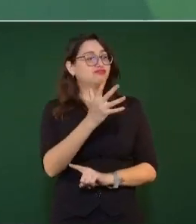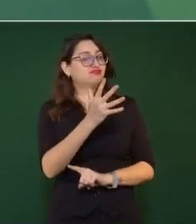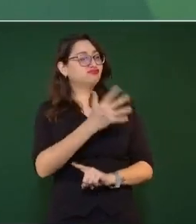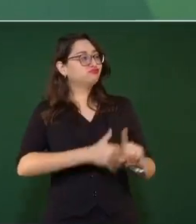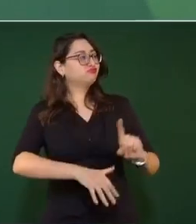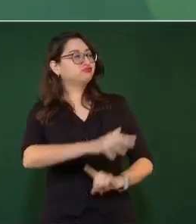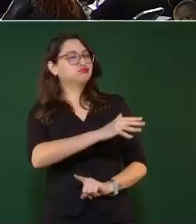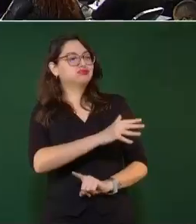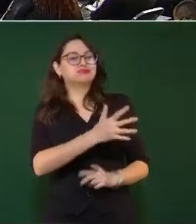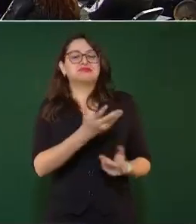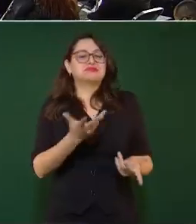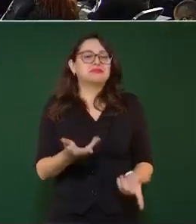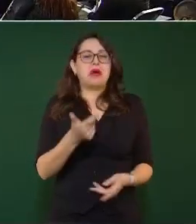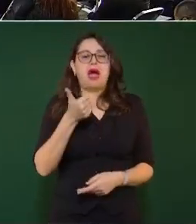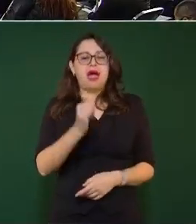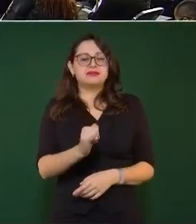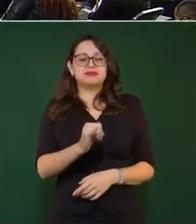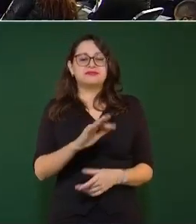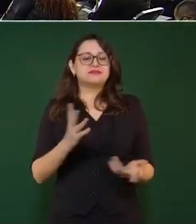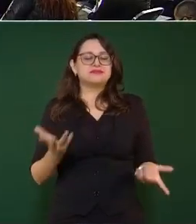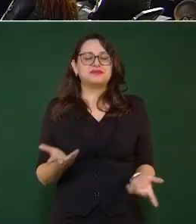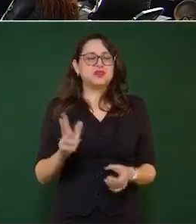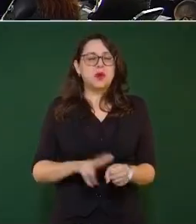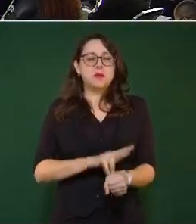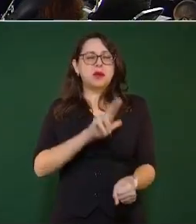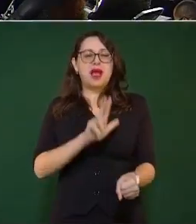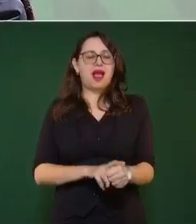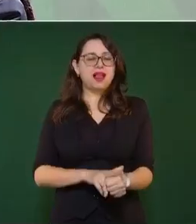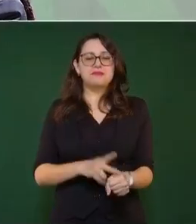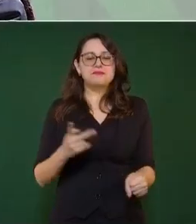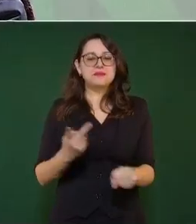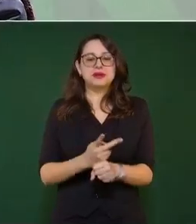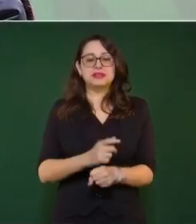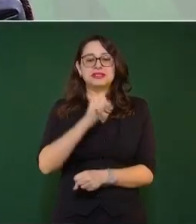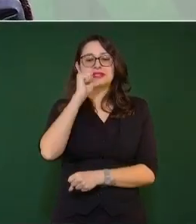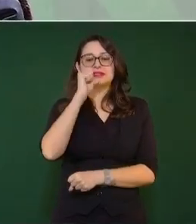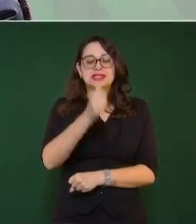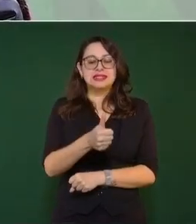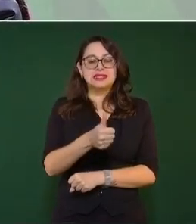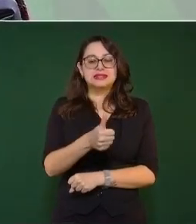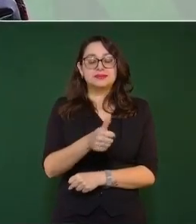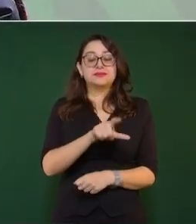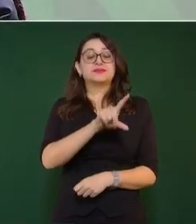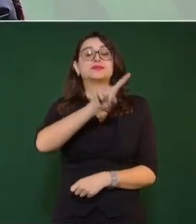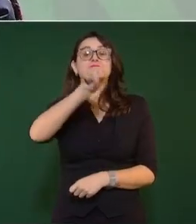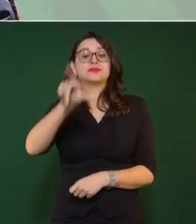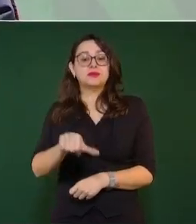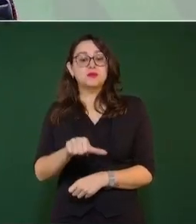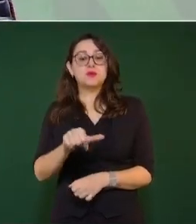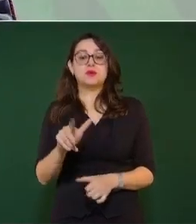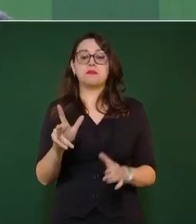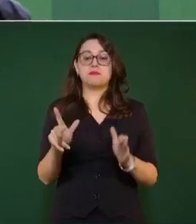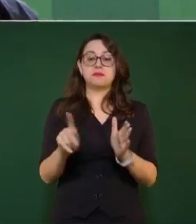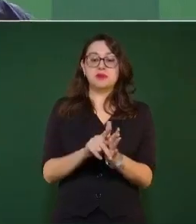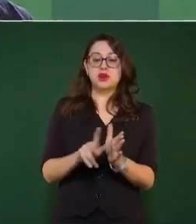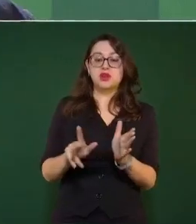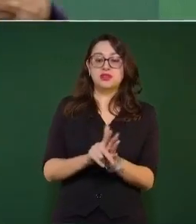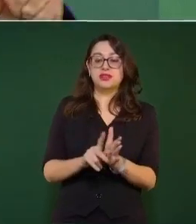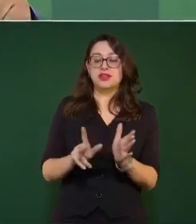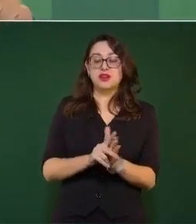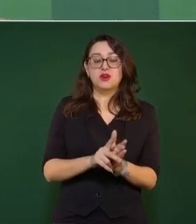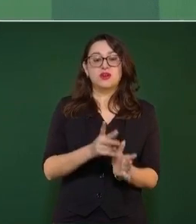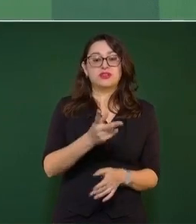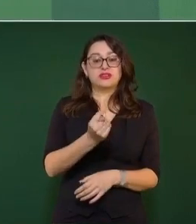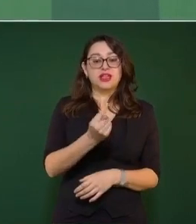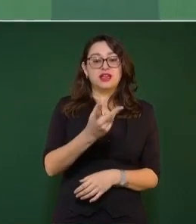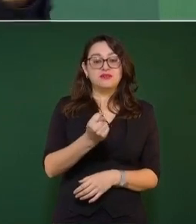Al poco tiempo, pues ya el periódico, la televisora, que llegó a un arreglo